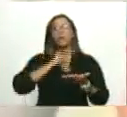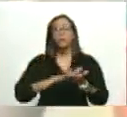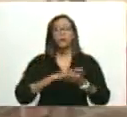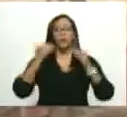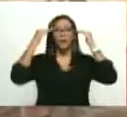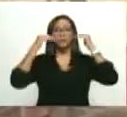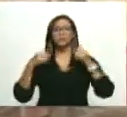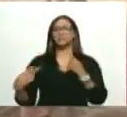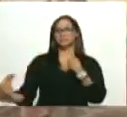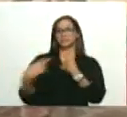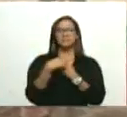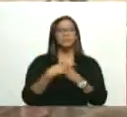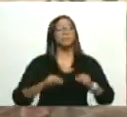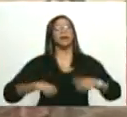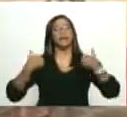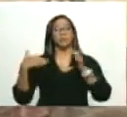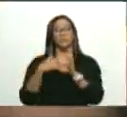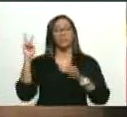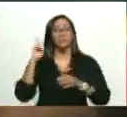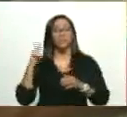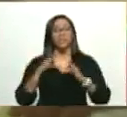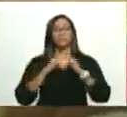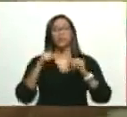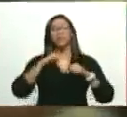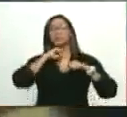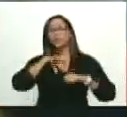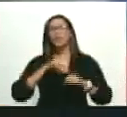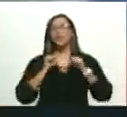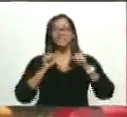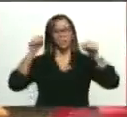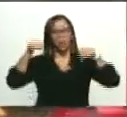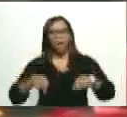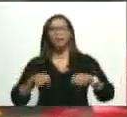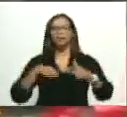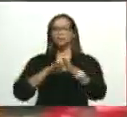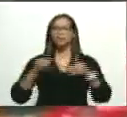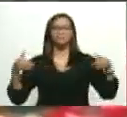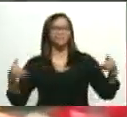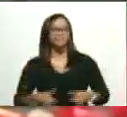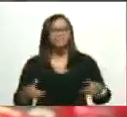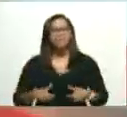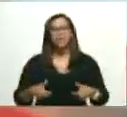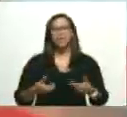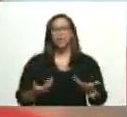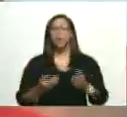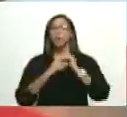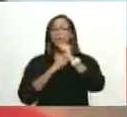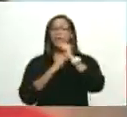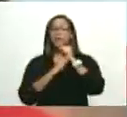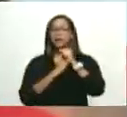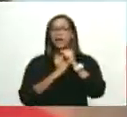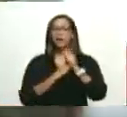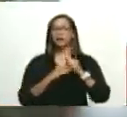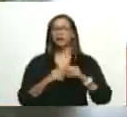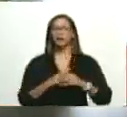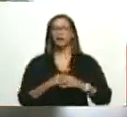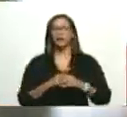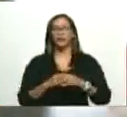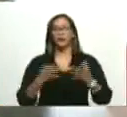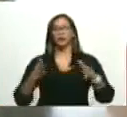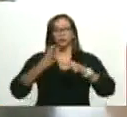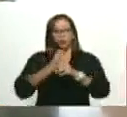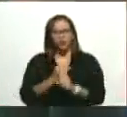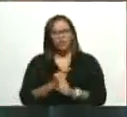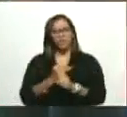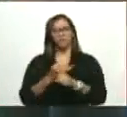contra Venezuela en toda nuestra historia. Y seguimos aquí, seguimos resistiendo, ¿no? Tenemos un liderazgo consolidado que